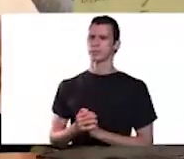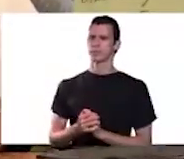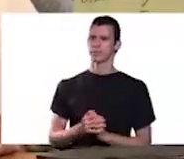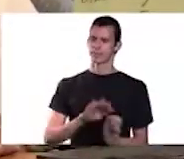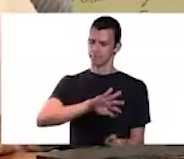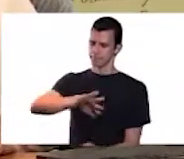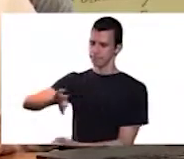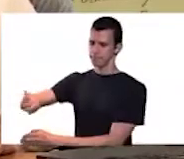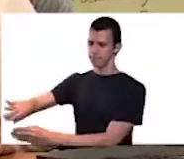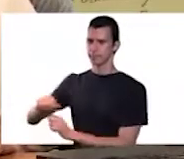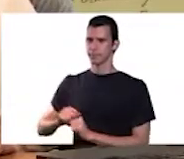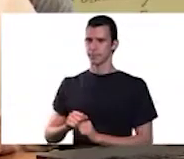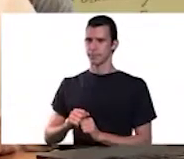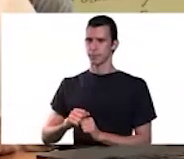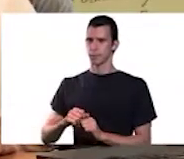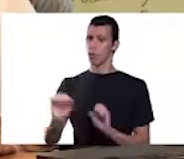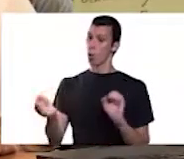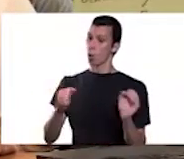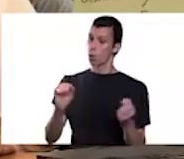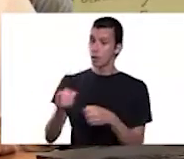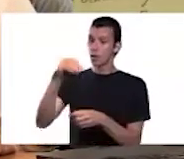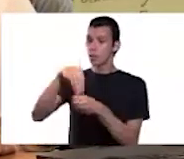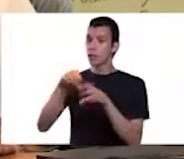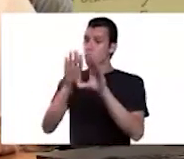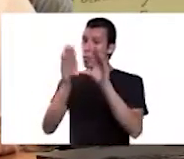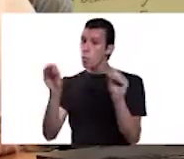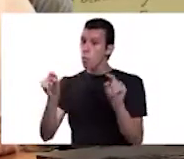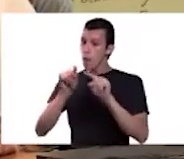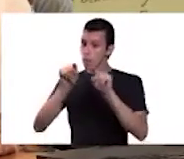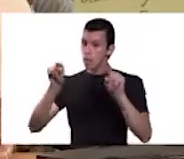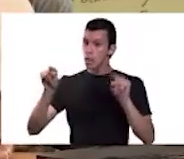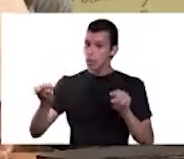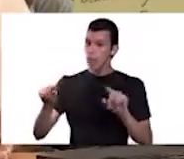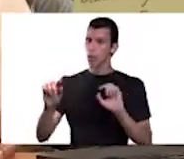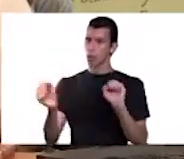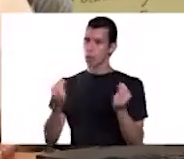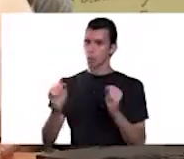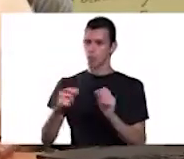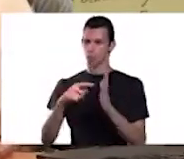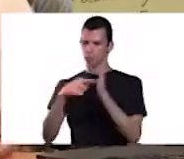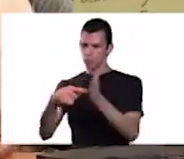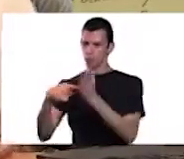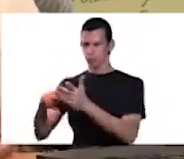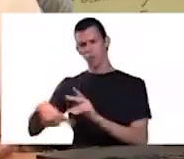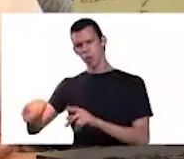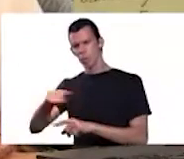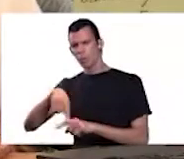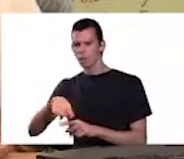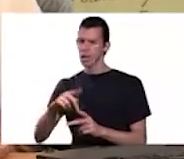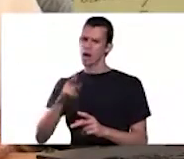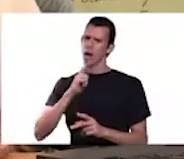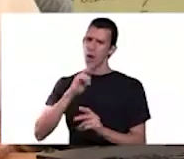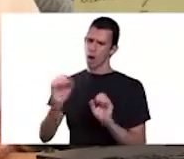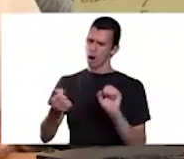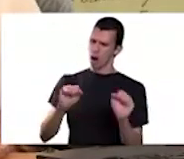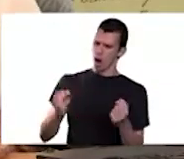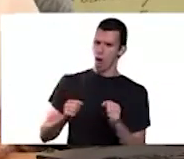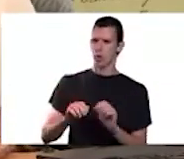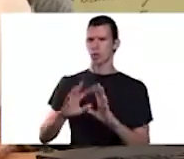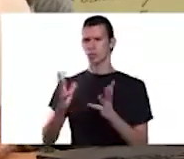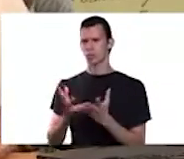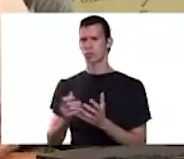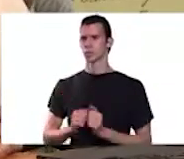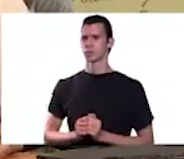Otro ejemplo, el uso racional de los recursos. Cuando protegemos las aguas, esa agua que consumimos y que la podemos ver